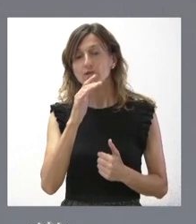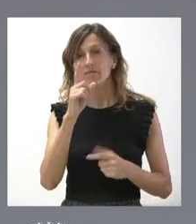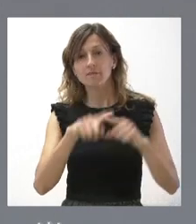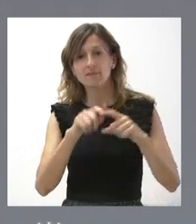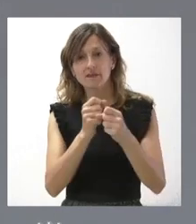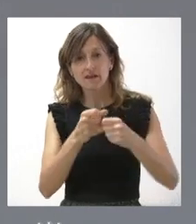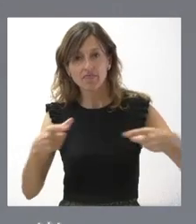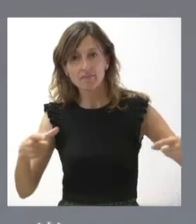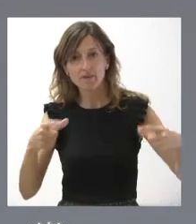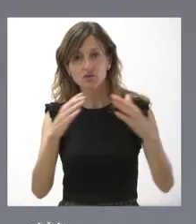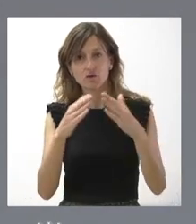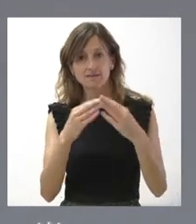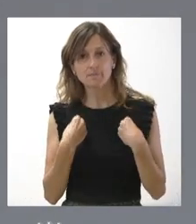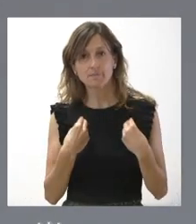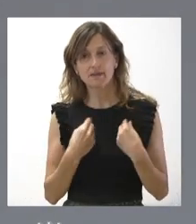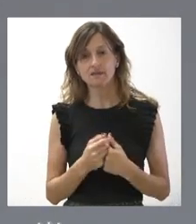Es decir,